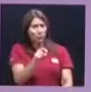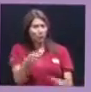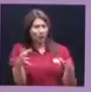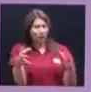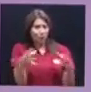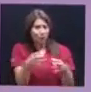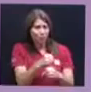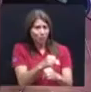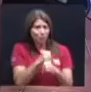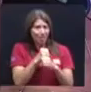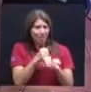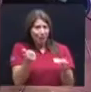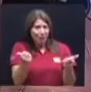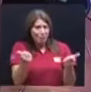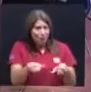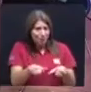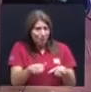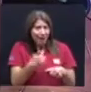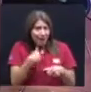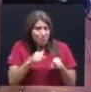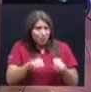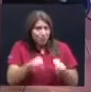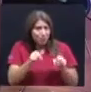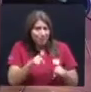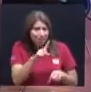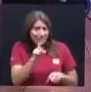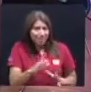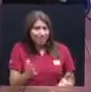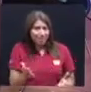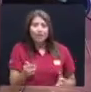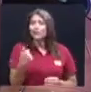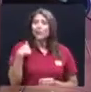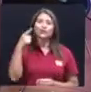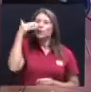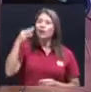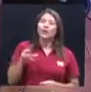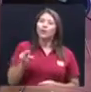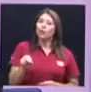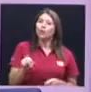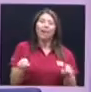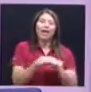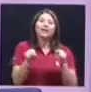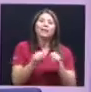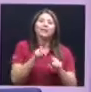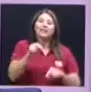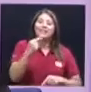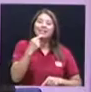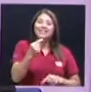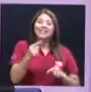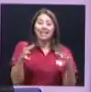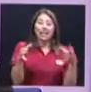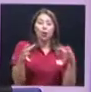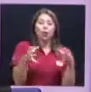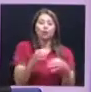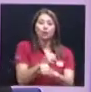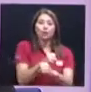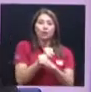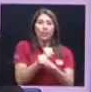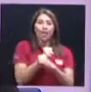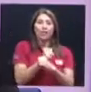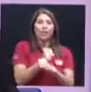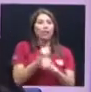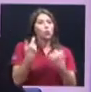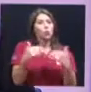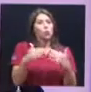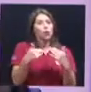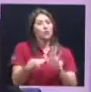apruebe No claro que no O sea yo creo que no y que además Hay que decir que en el Consejo de Seguridad hay una alta representación de